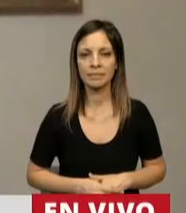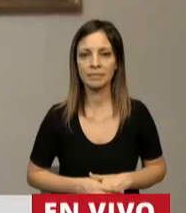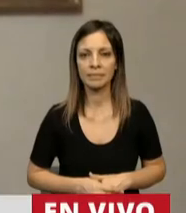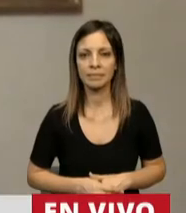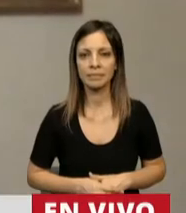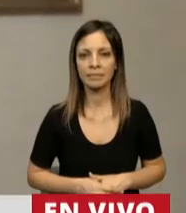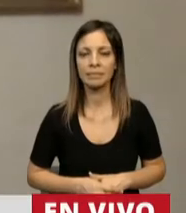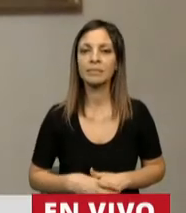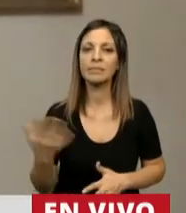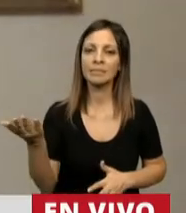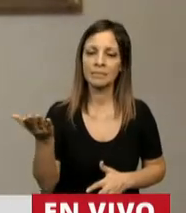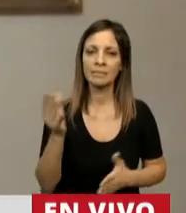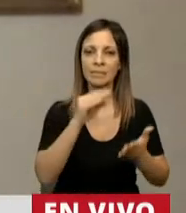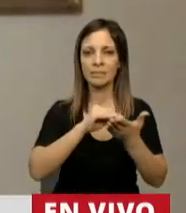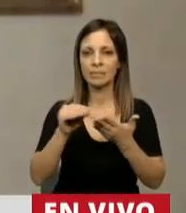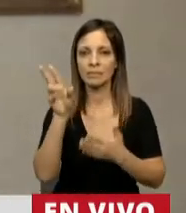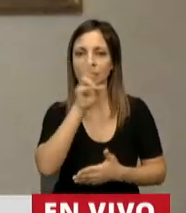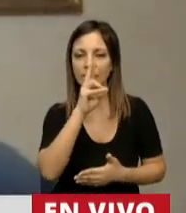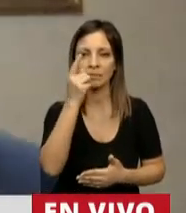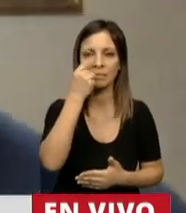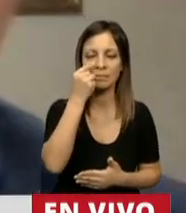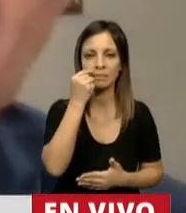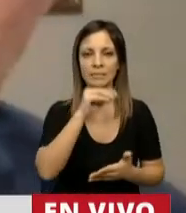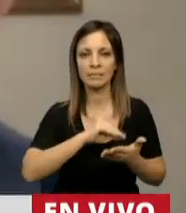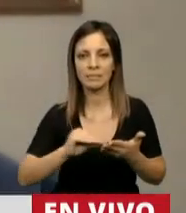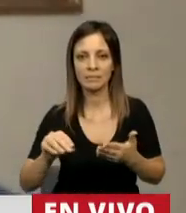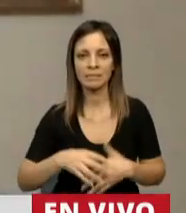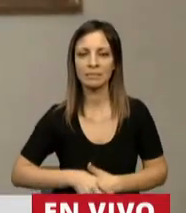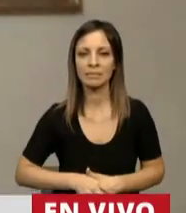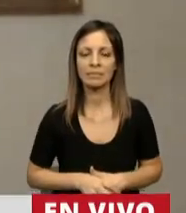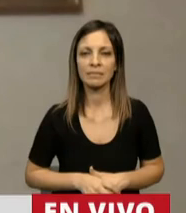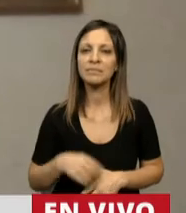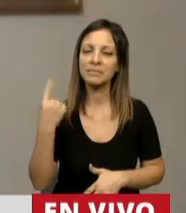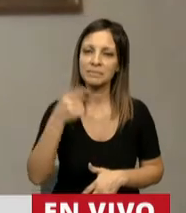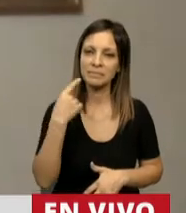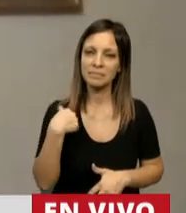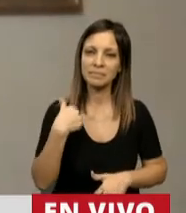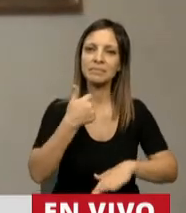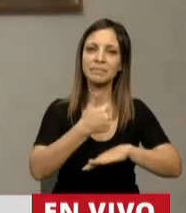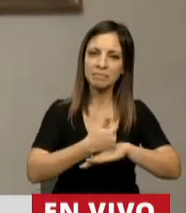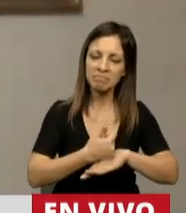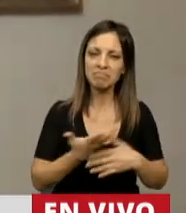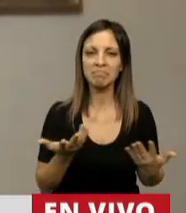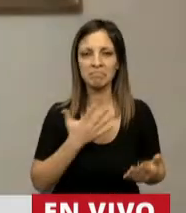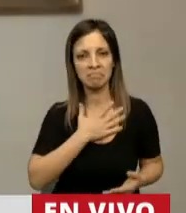a las señoras y señores diputadas, diputados. Bueno, venimos hoy con agrado